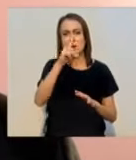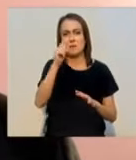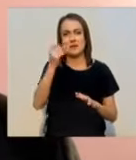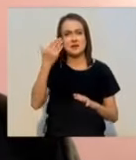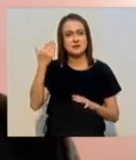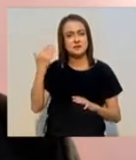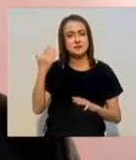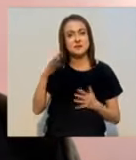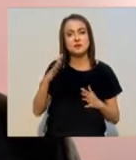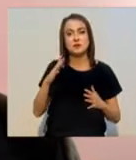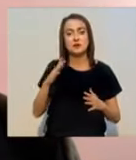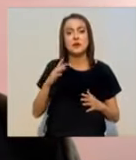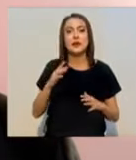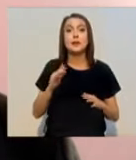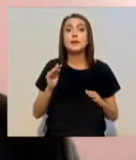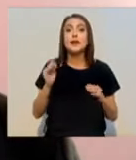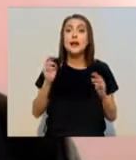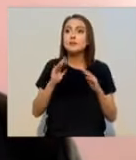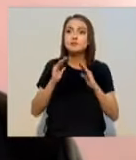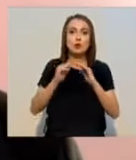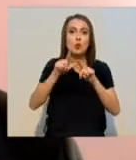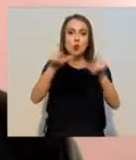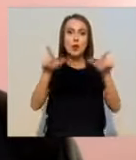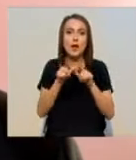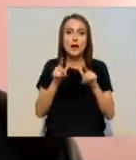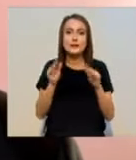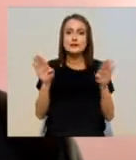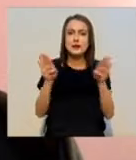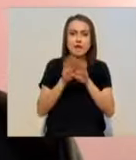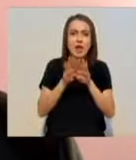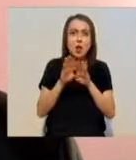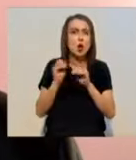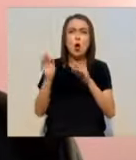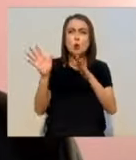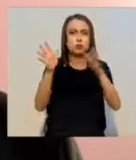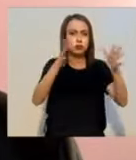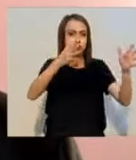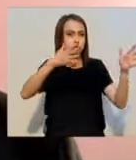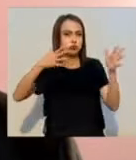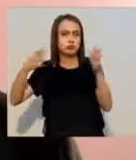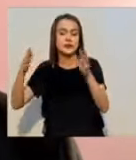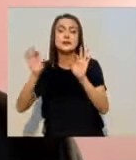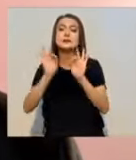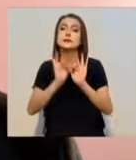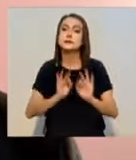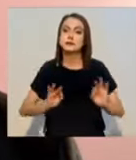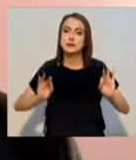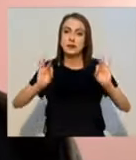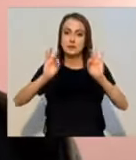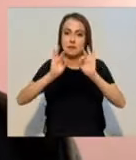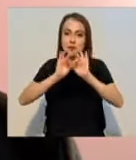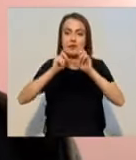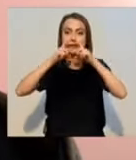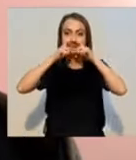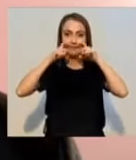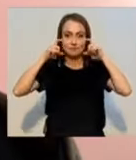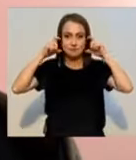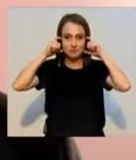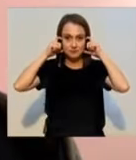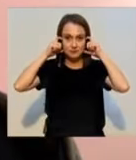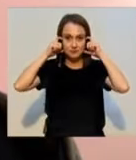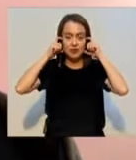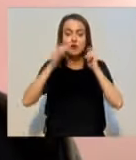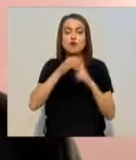mes y un poquito que en espacios cerrados donde hay poca circulación de aire es importante usar mascarilla.